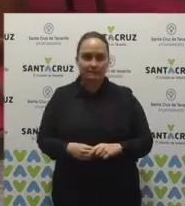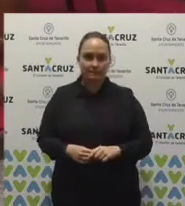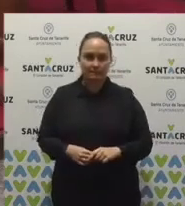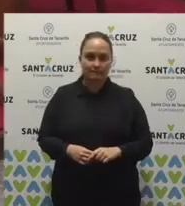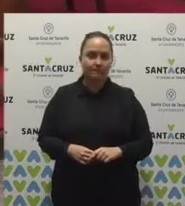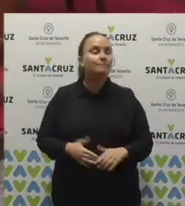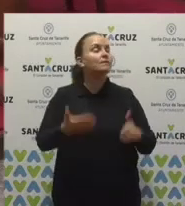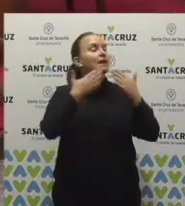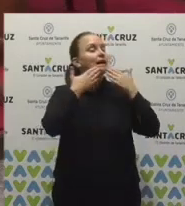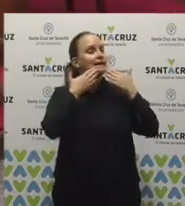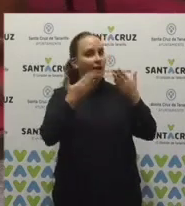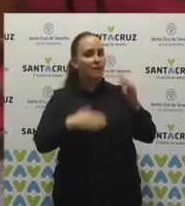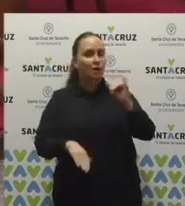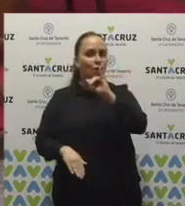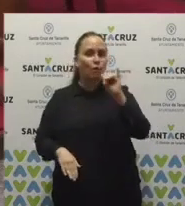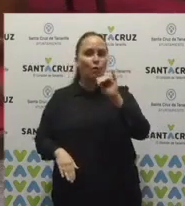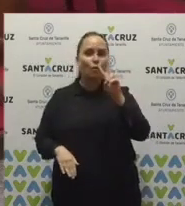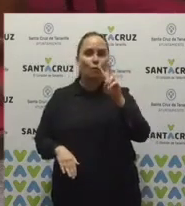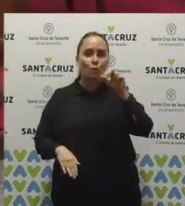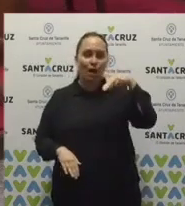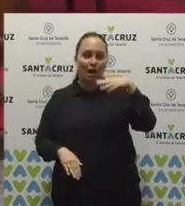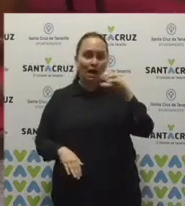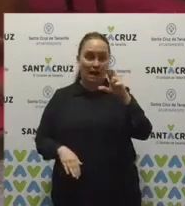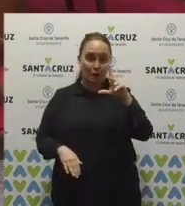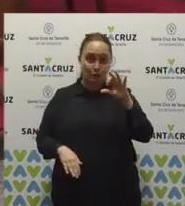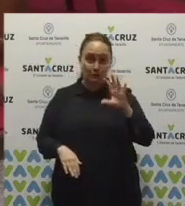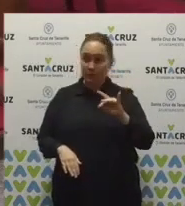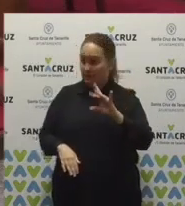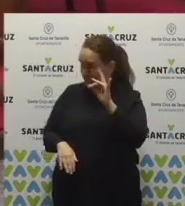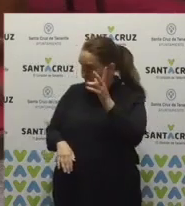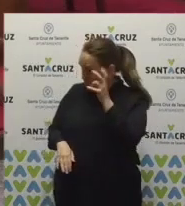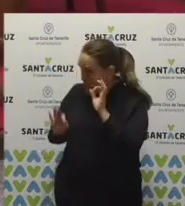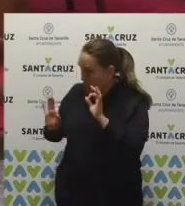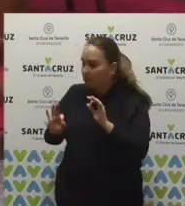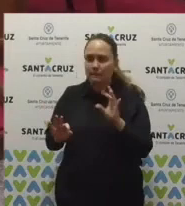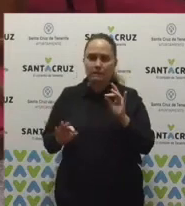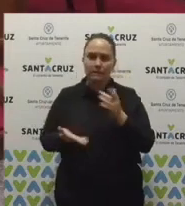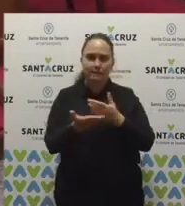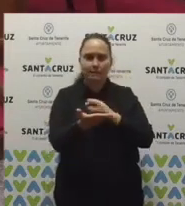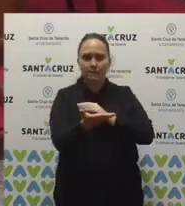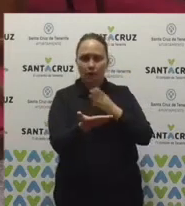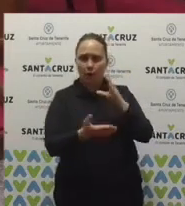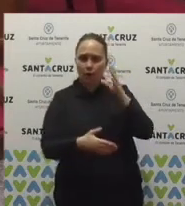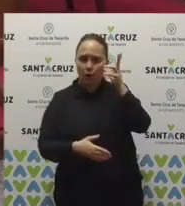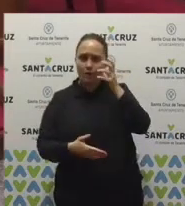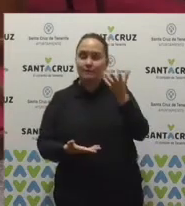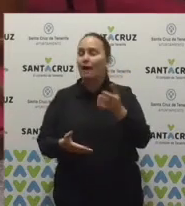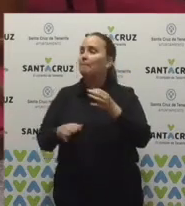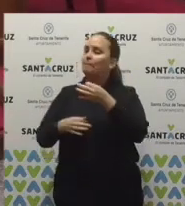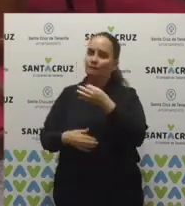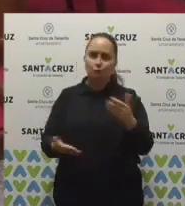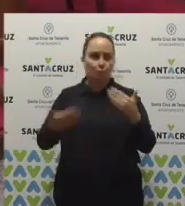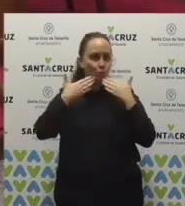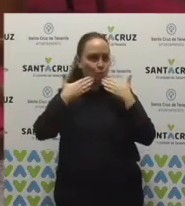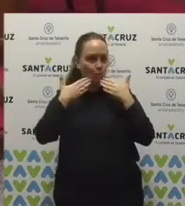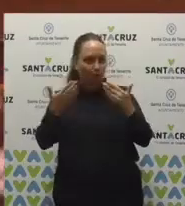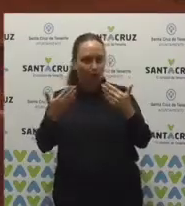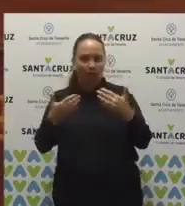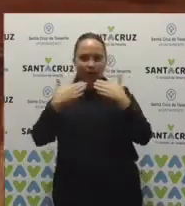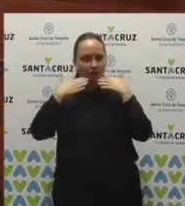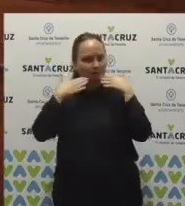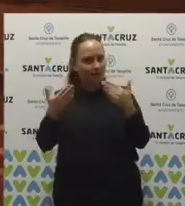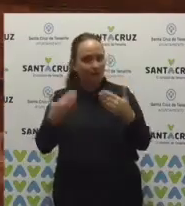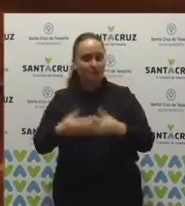graciasjuan carlos hola si se le oye perfecto muchísimas gracias muchísimas gracias